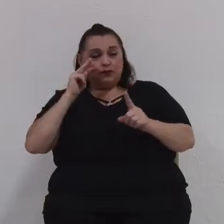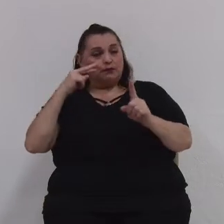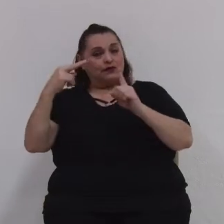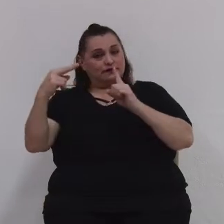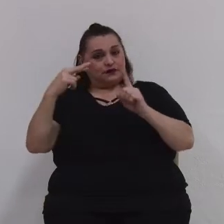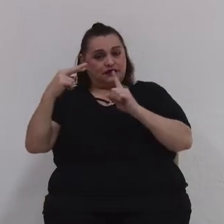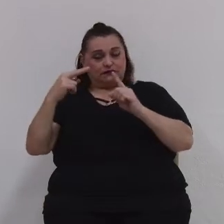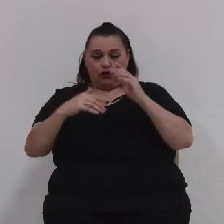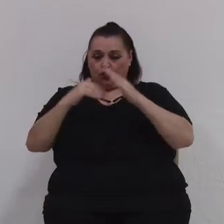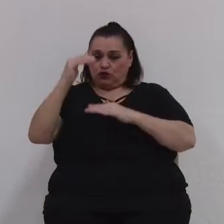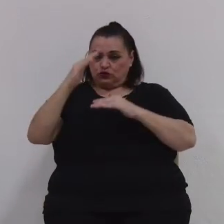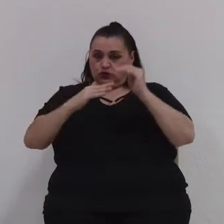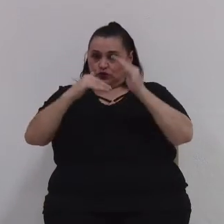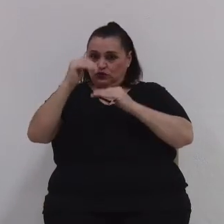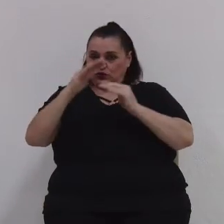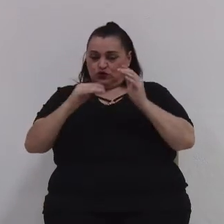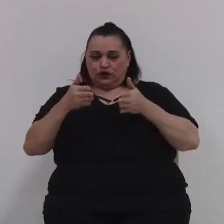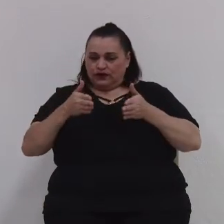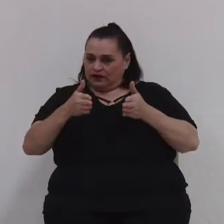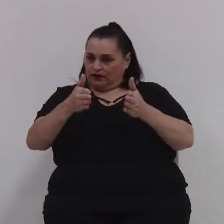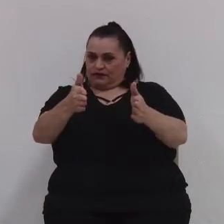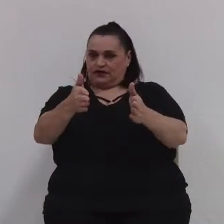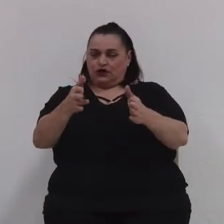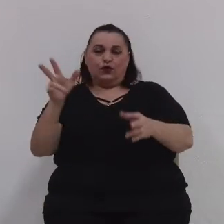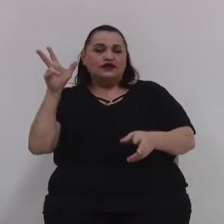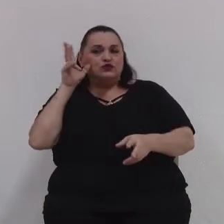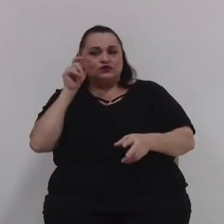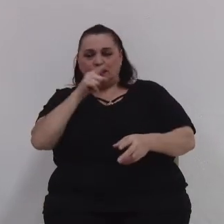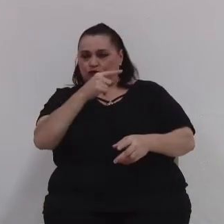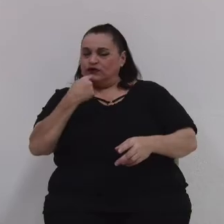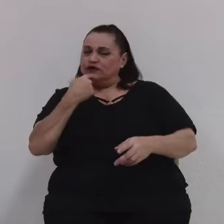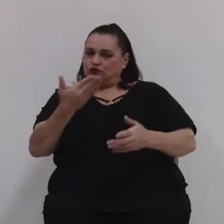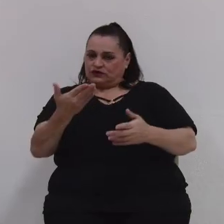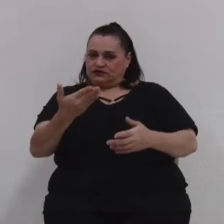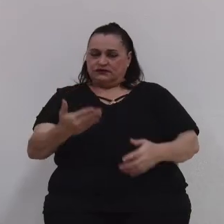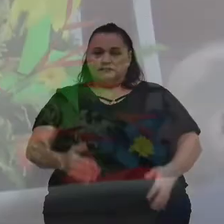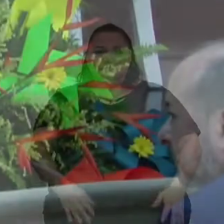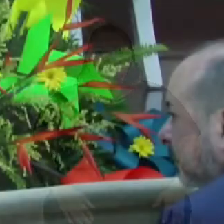para la construcción de ese camino. Escuchemos lo que tiene que decirnos.